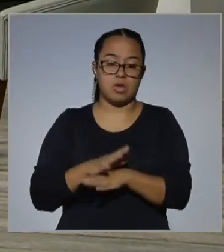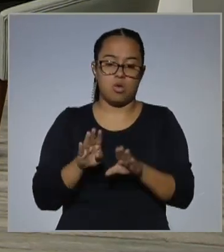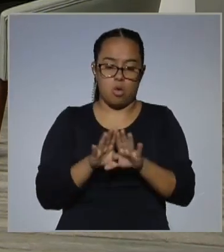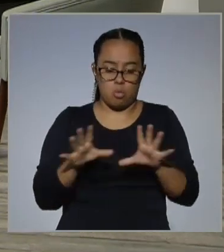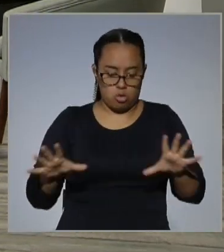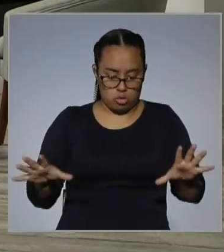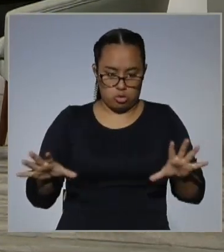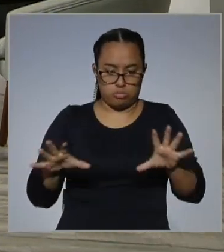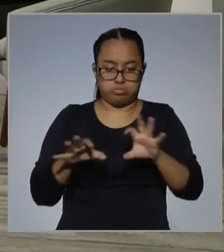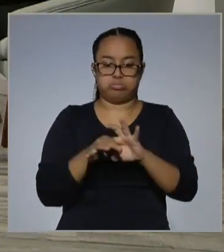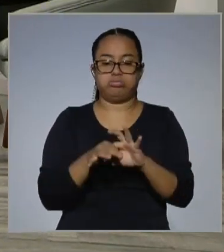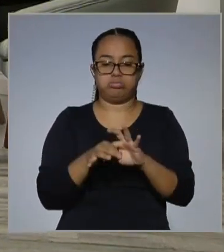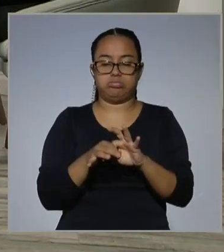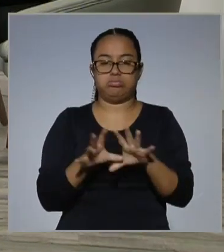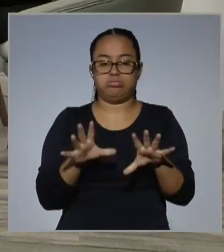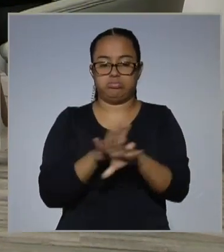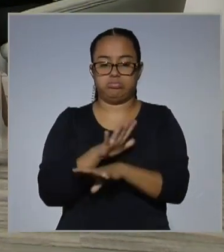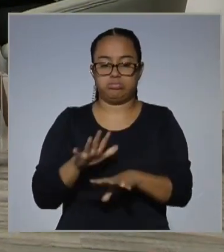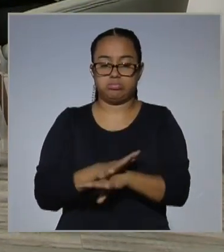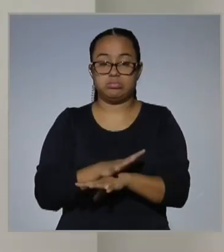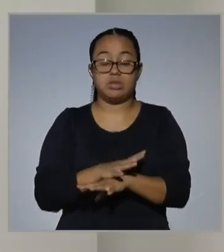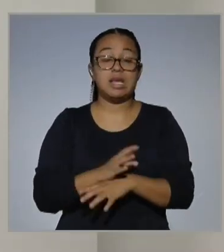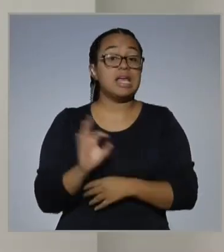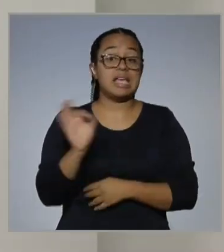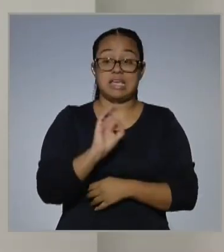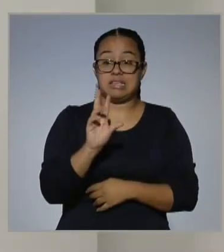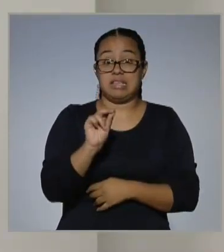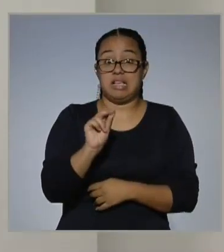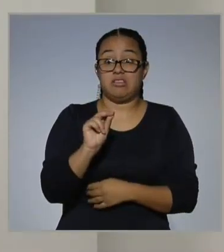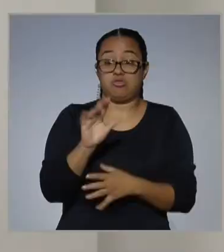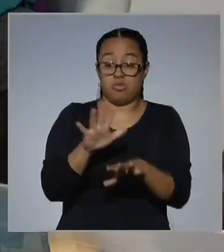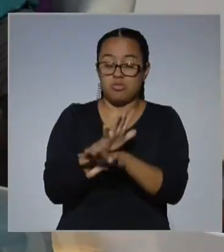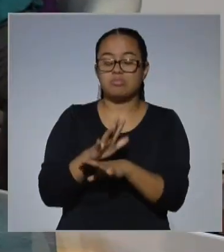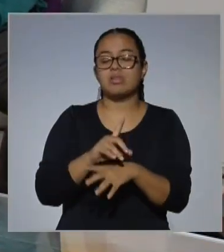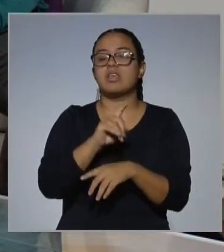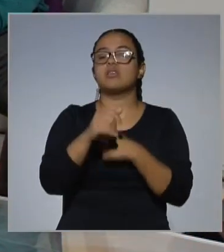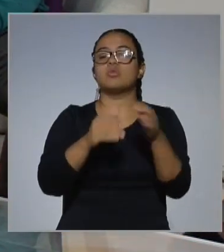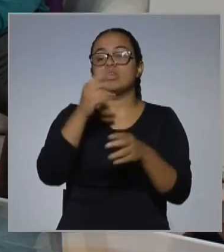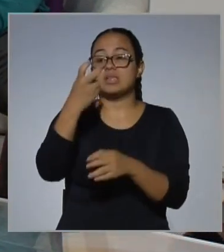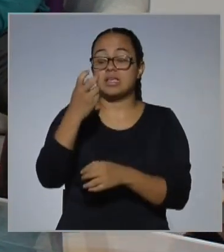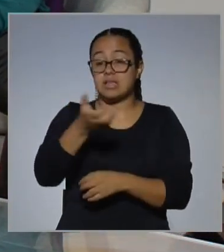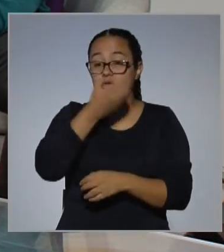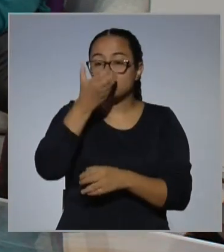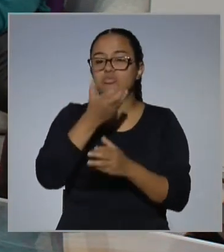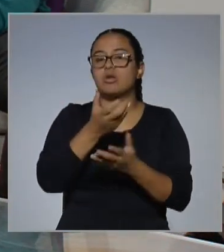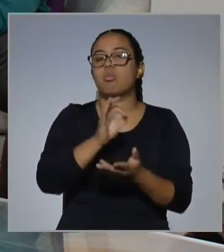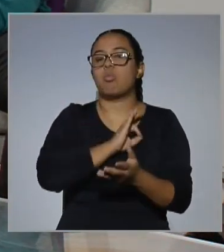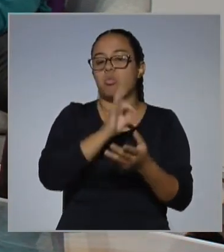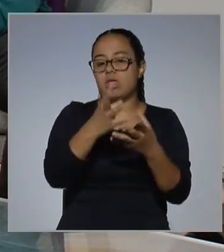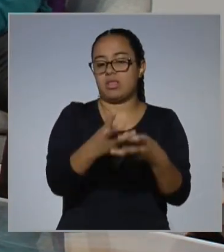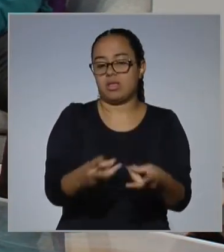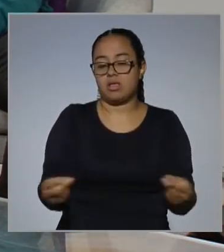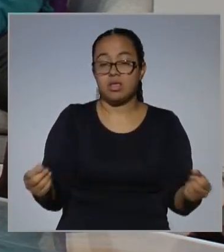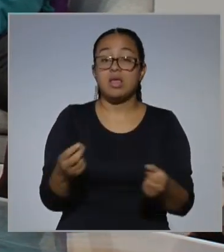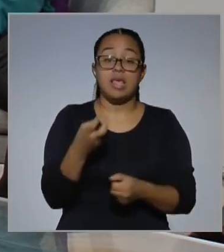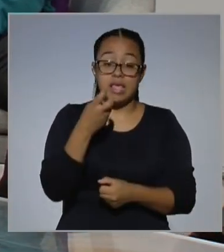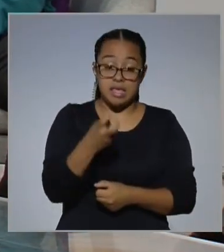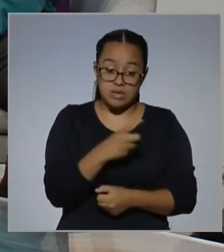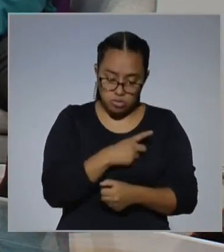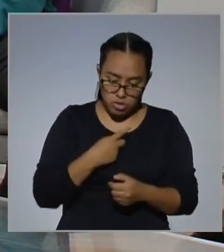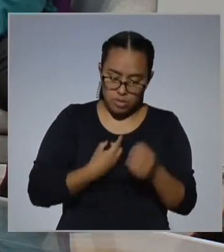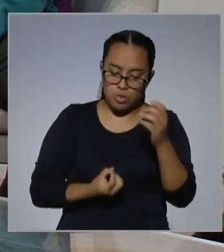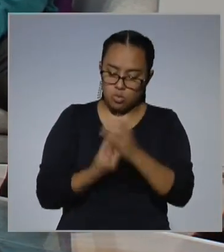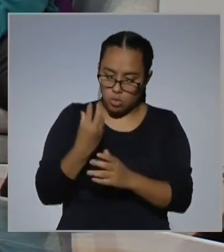fusión, ¿no? Estos acomodos culturales, si no se muere la tradición. Y conforme va pasando el tiempo, tiene que seguir habiendo